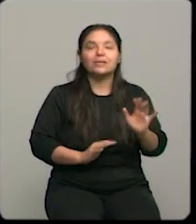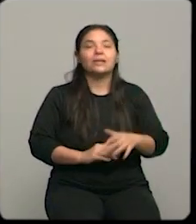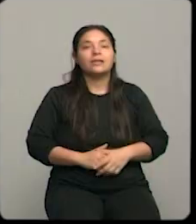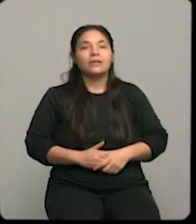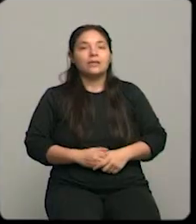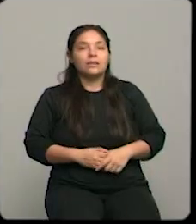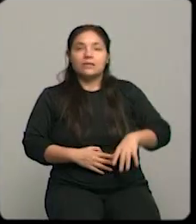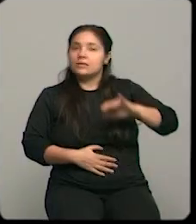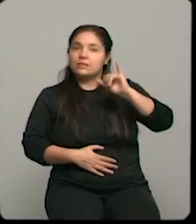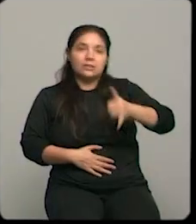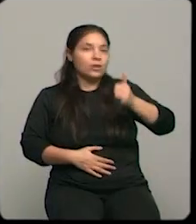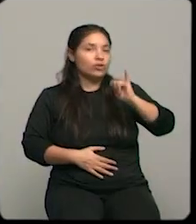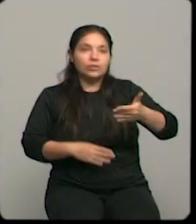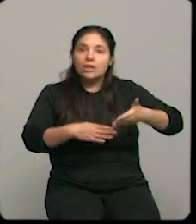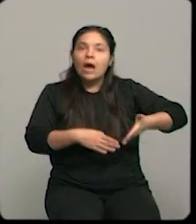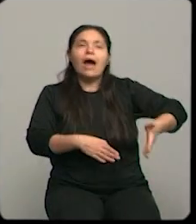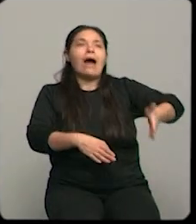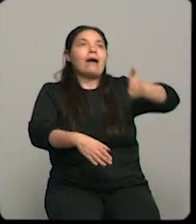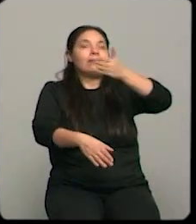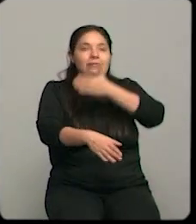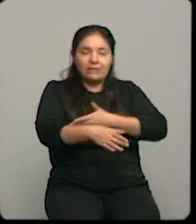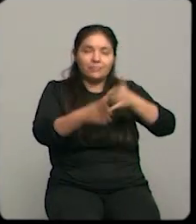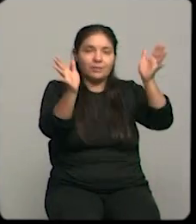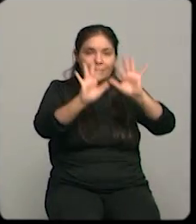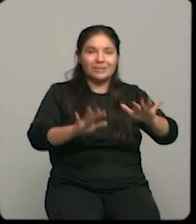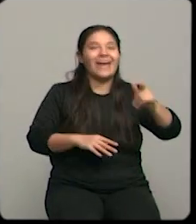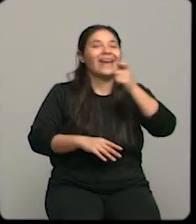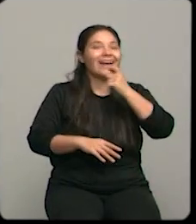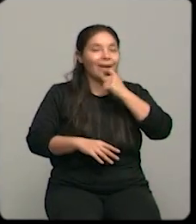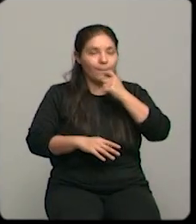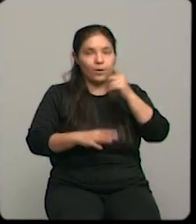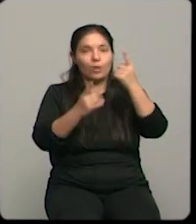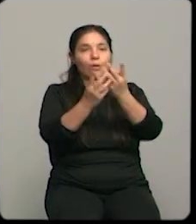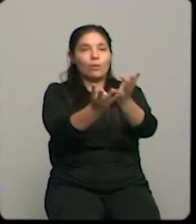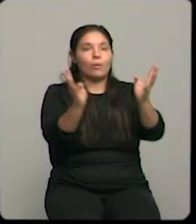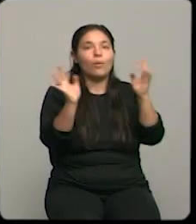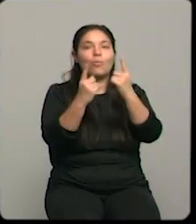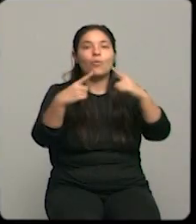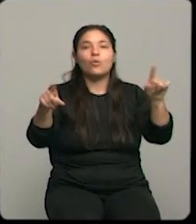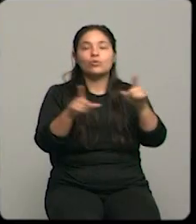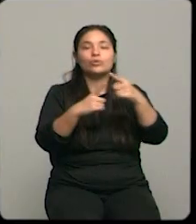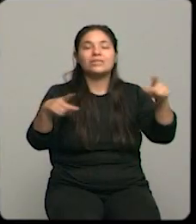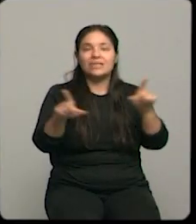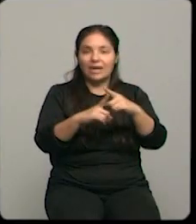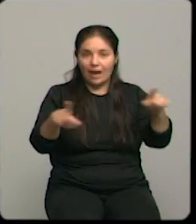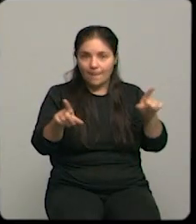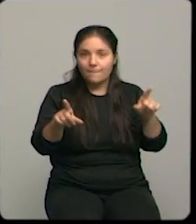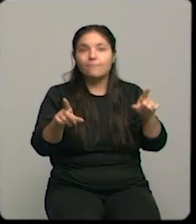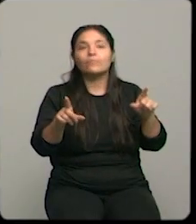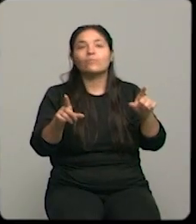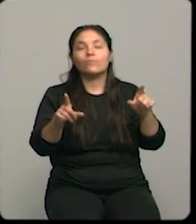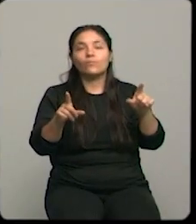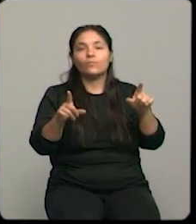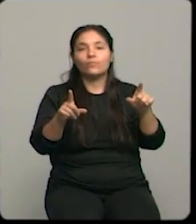sí te demanda una antelación tremenda. Por ejemplo, te dije recién ABBA sinfónico. Sí. No es un concierto que